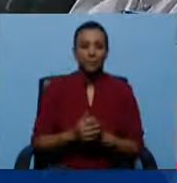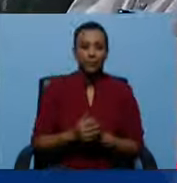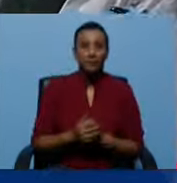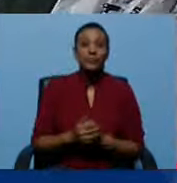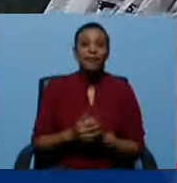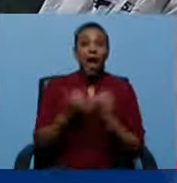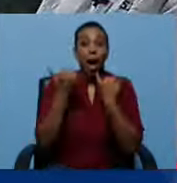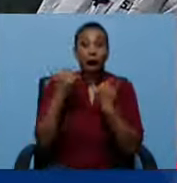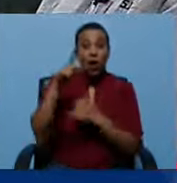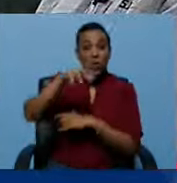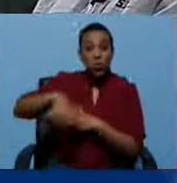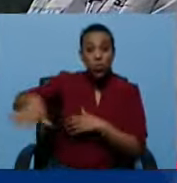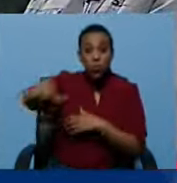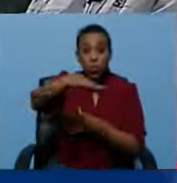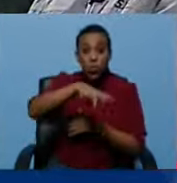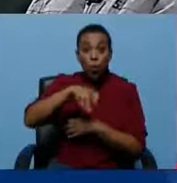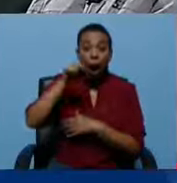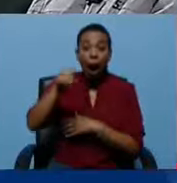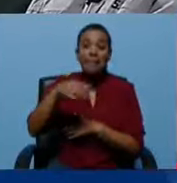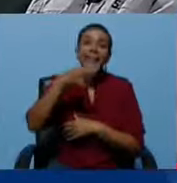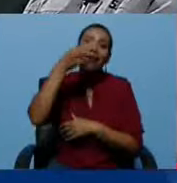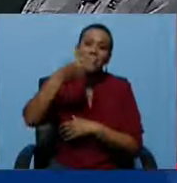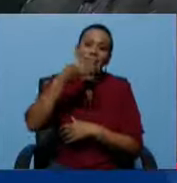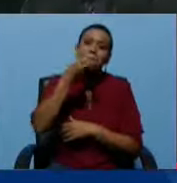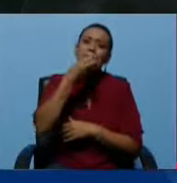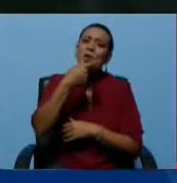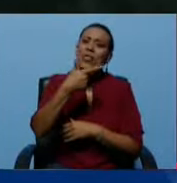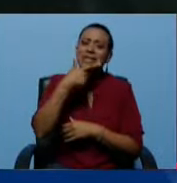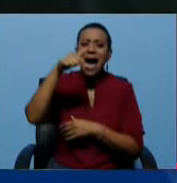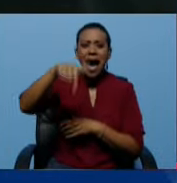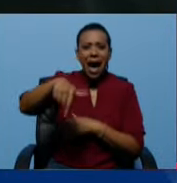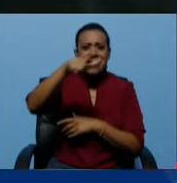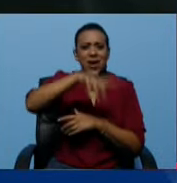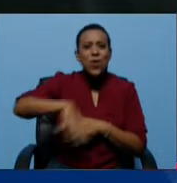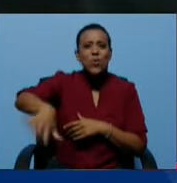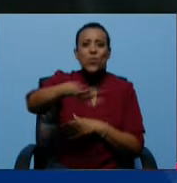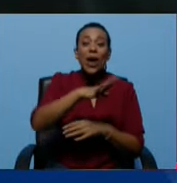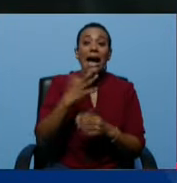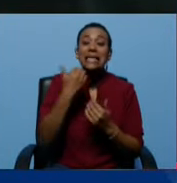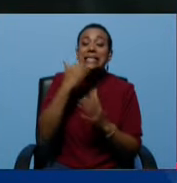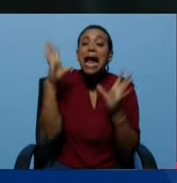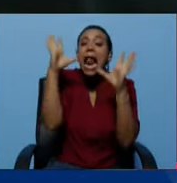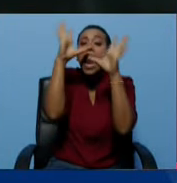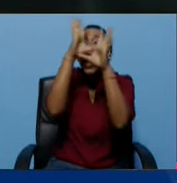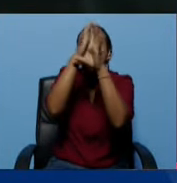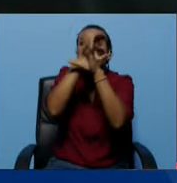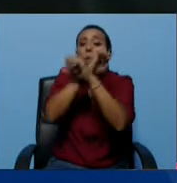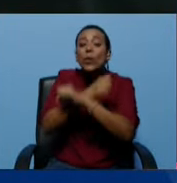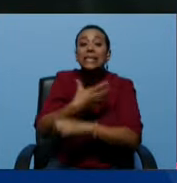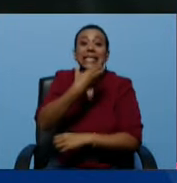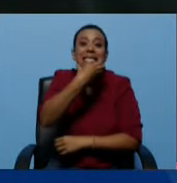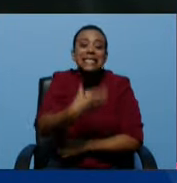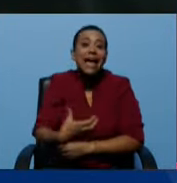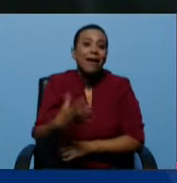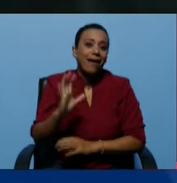Y de ahí, en esta tarde linda, en esta noche que llega del